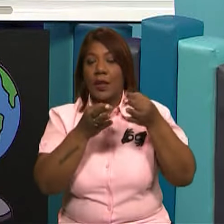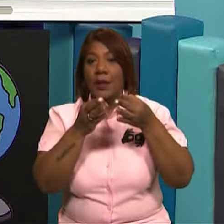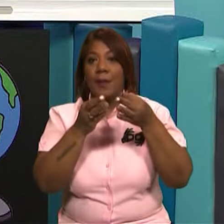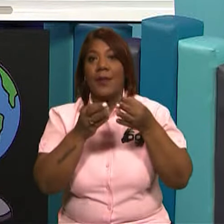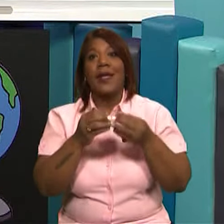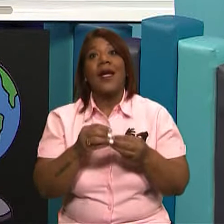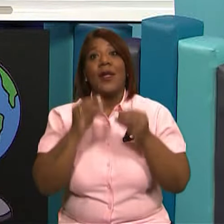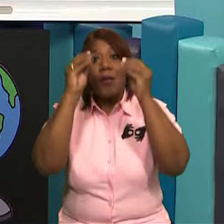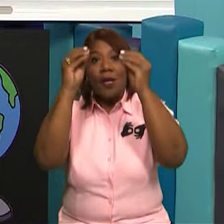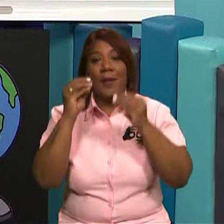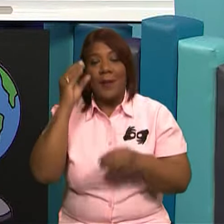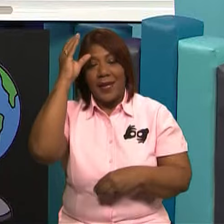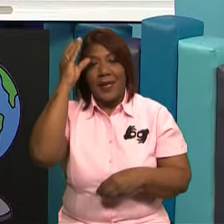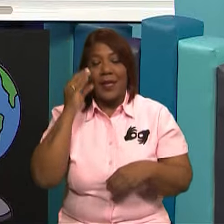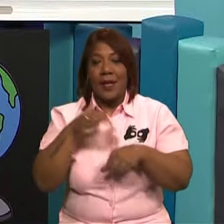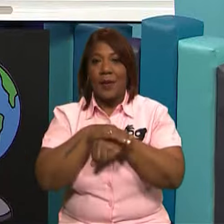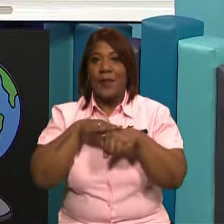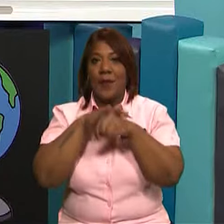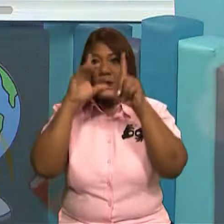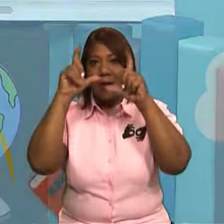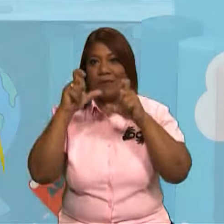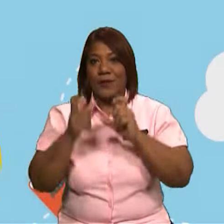una captura de pantalla para que lo tengas.